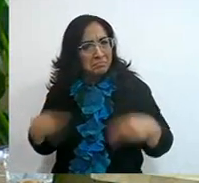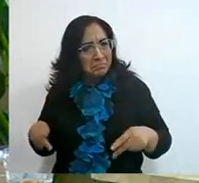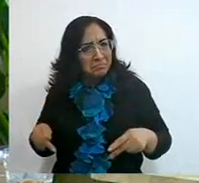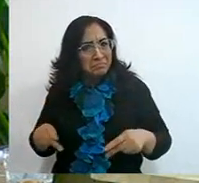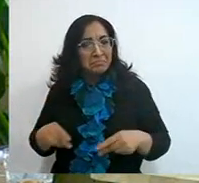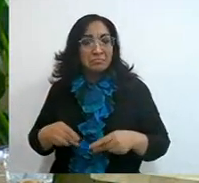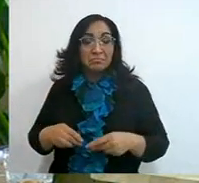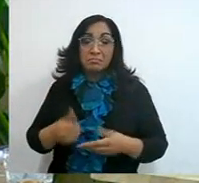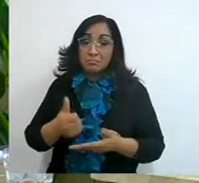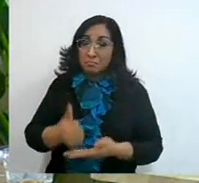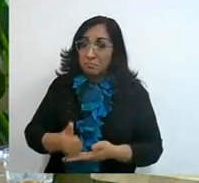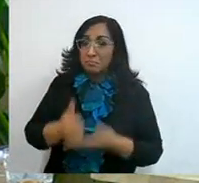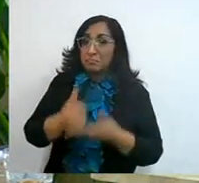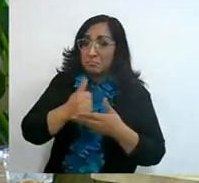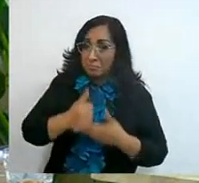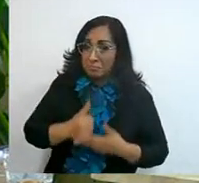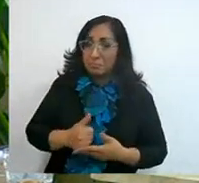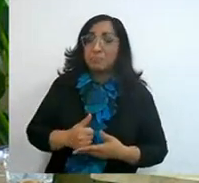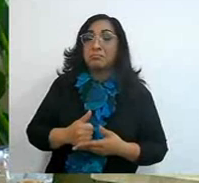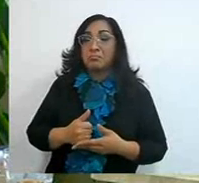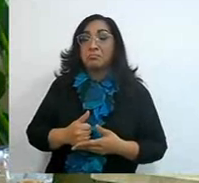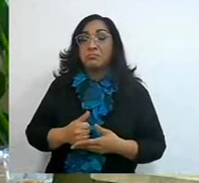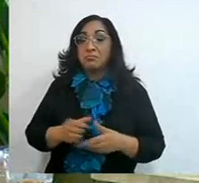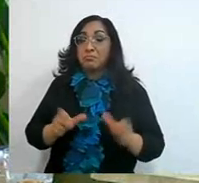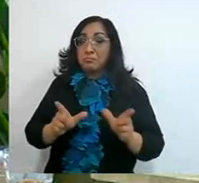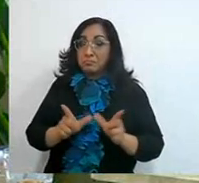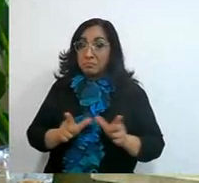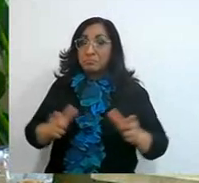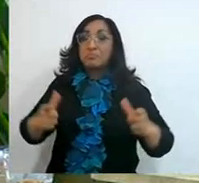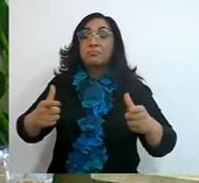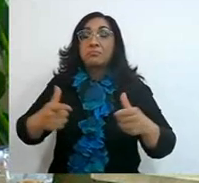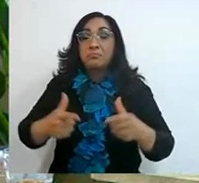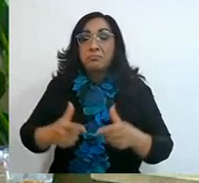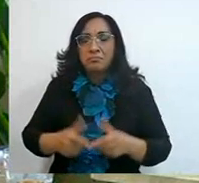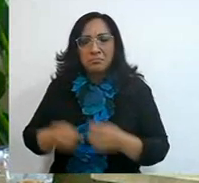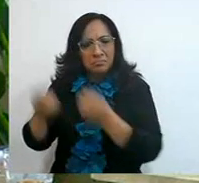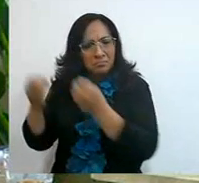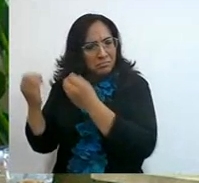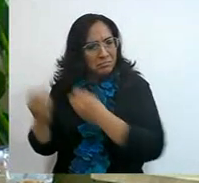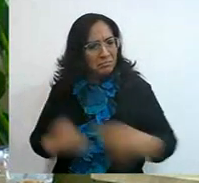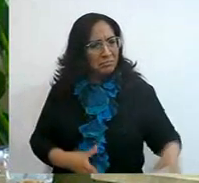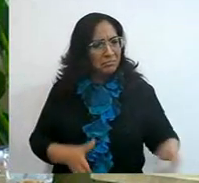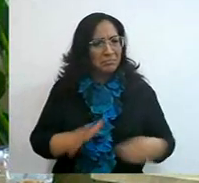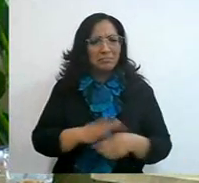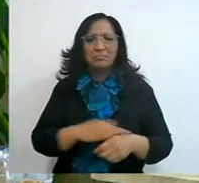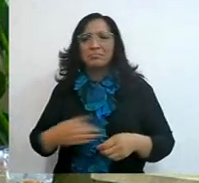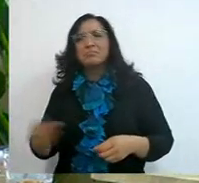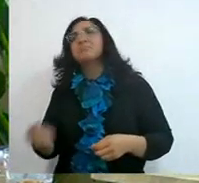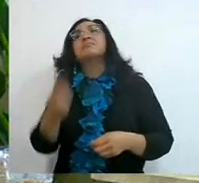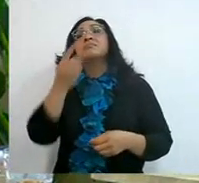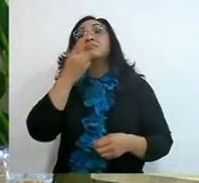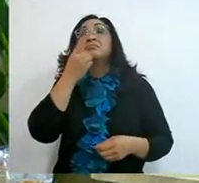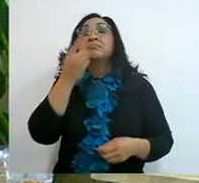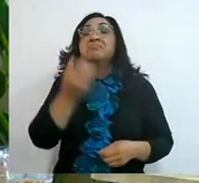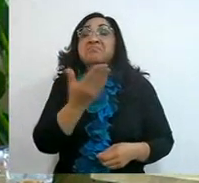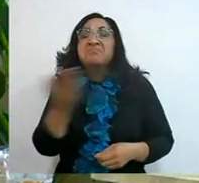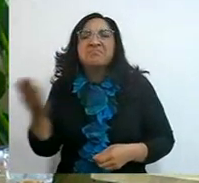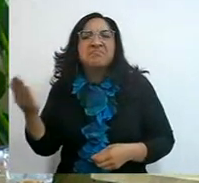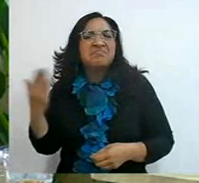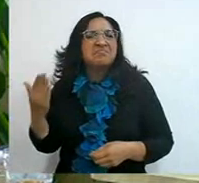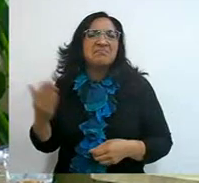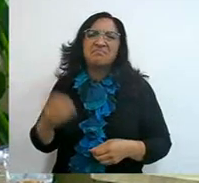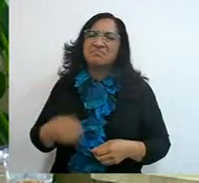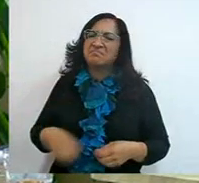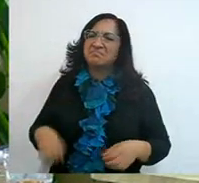salieron de ese grupo que habíamos dejado por cuanto comentaban cosas que no debían.